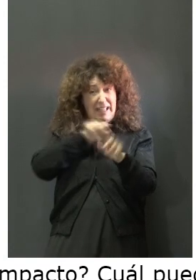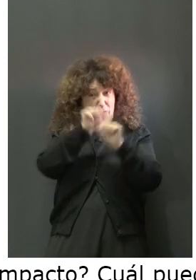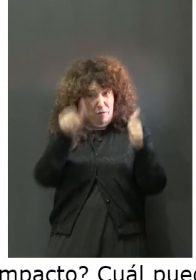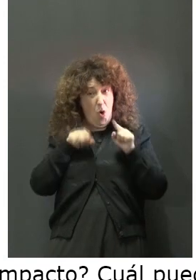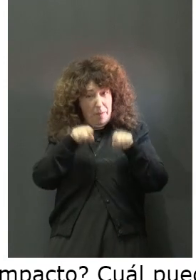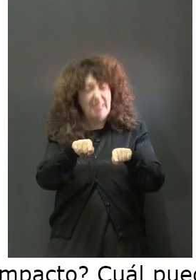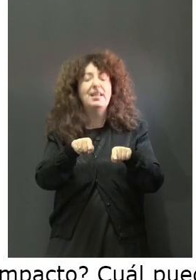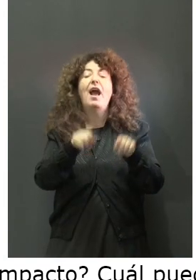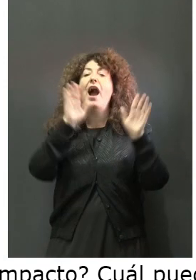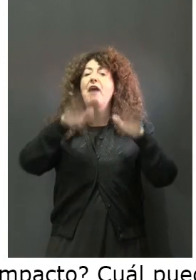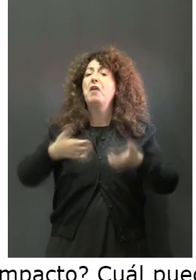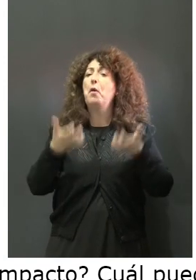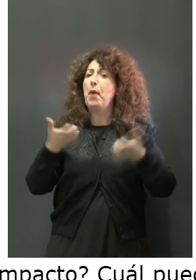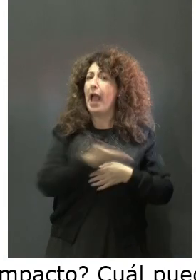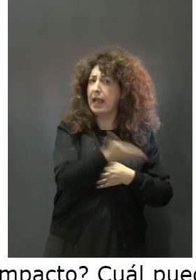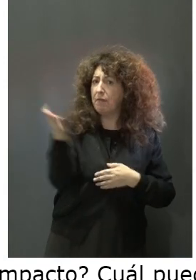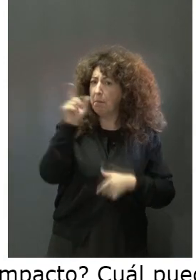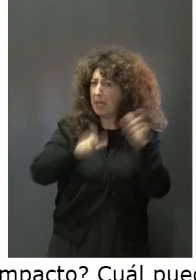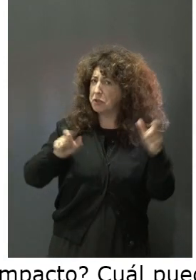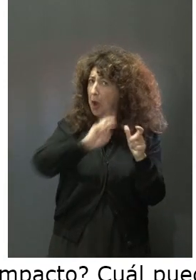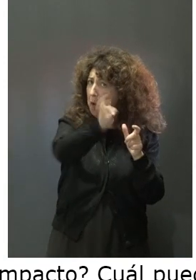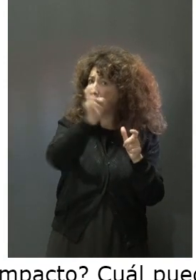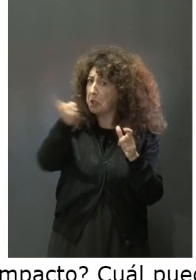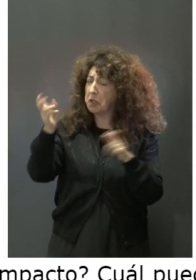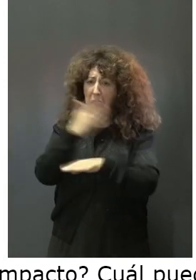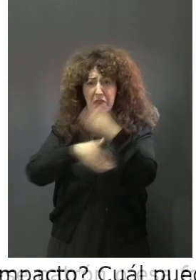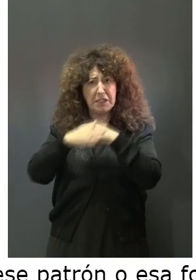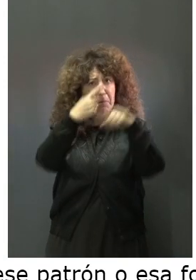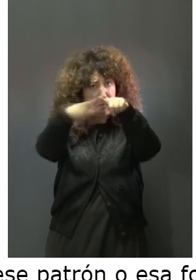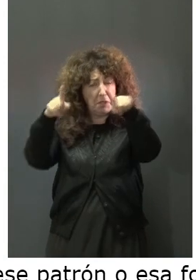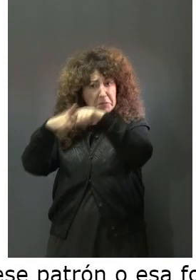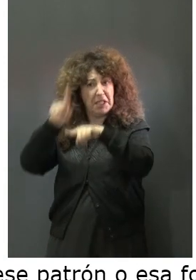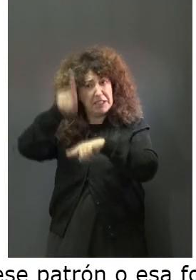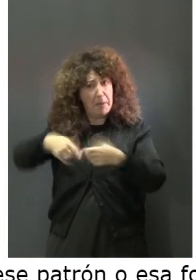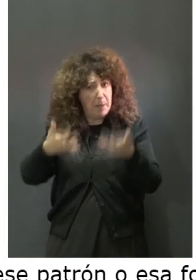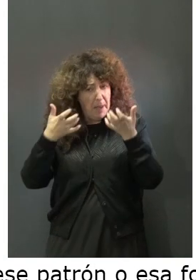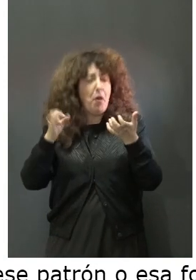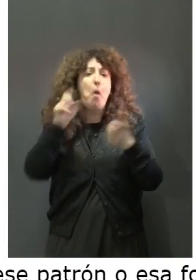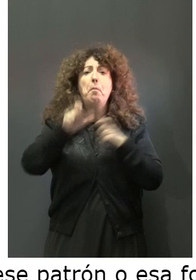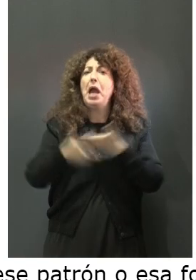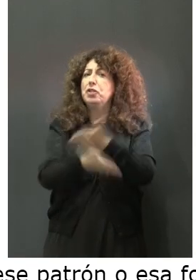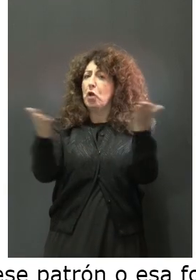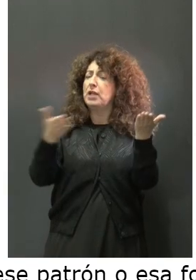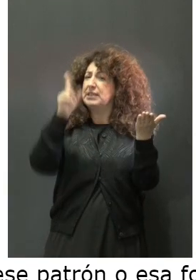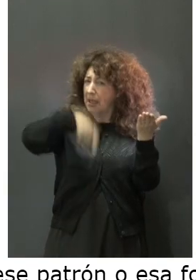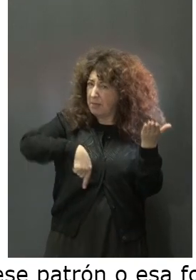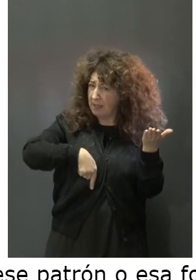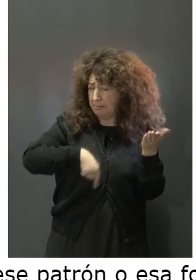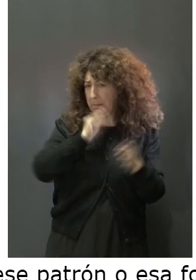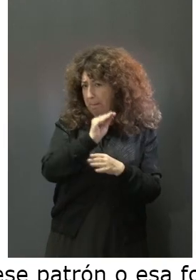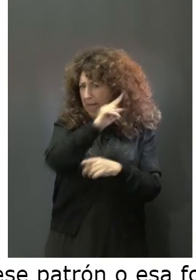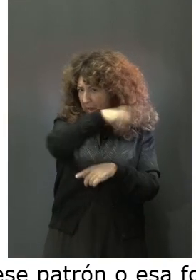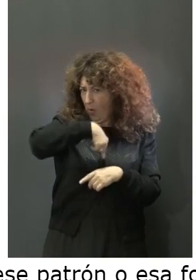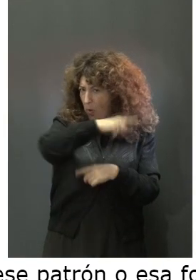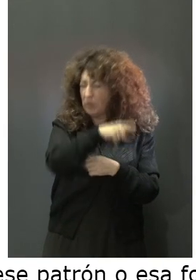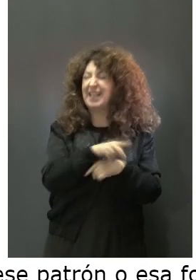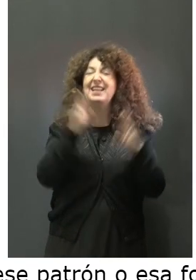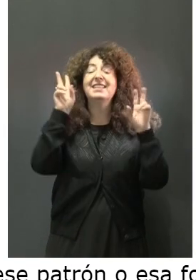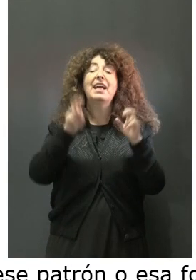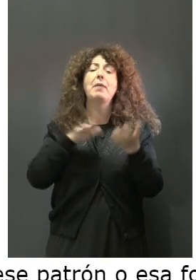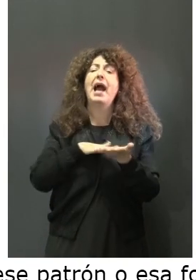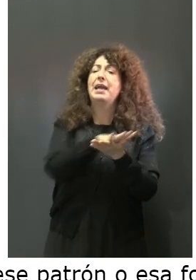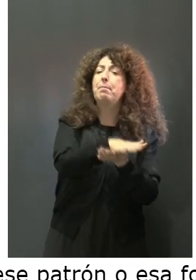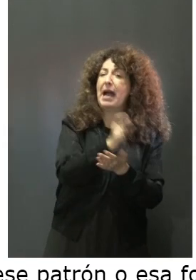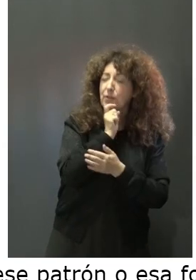beneficia a otras personas con otras discapacidades o a cualquier persona, ¿no? Esa es la pregunta sobre el impacto y cómo